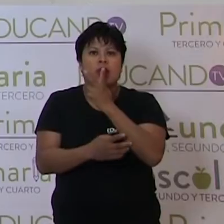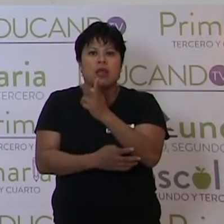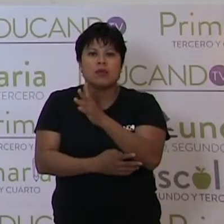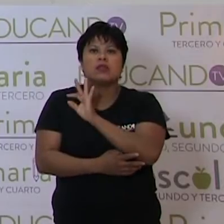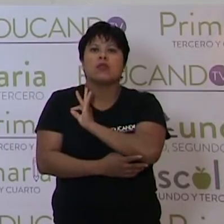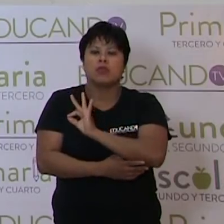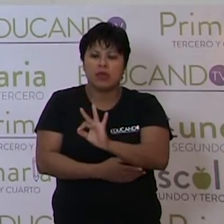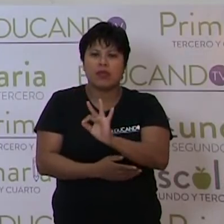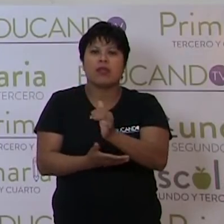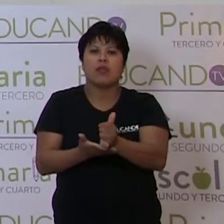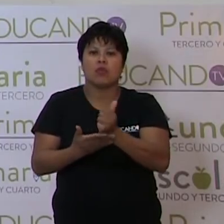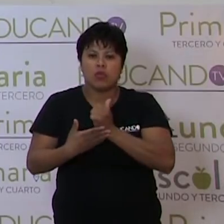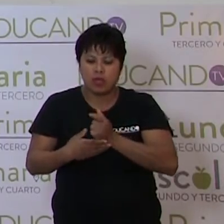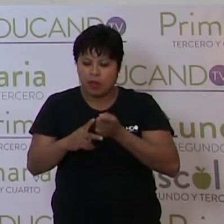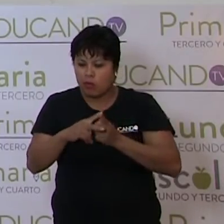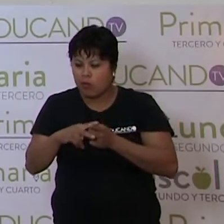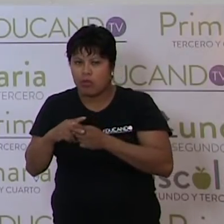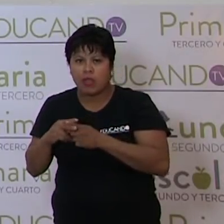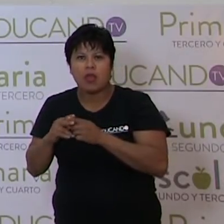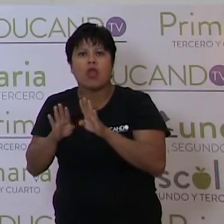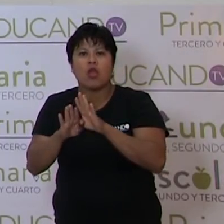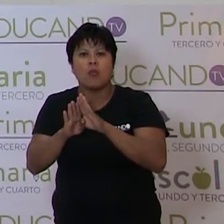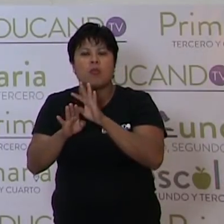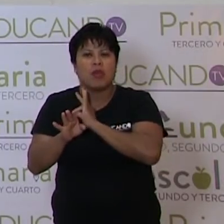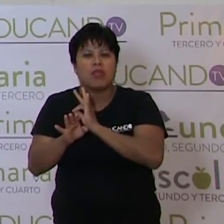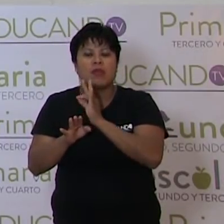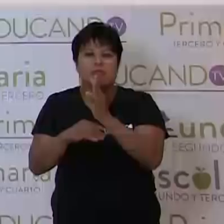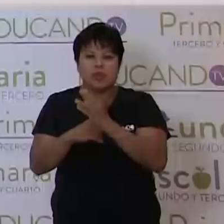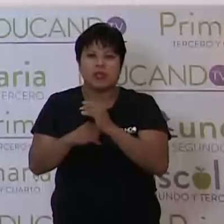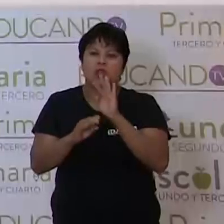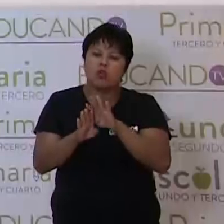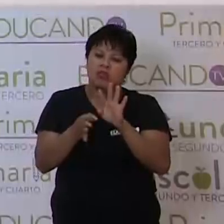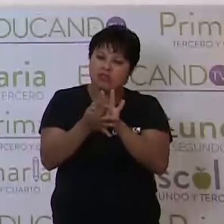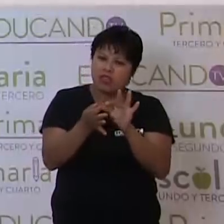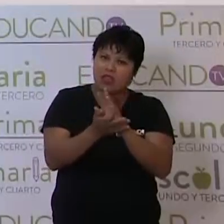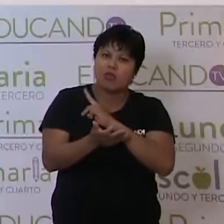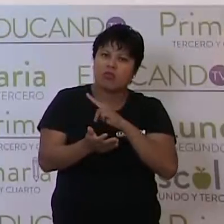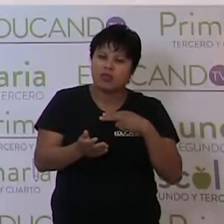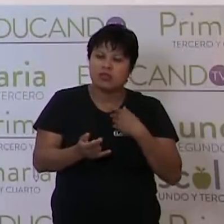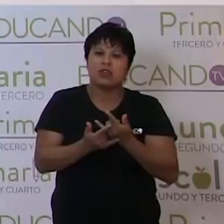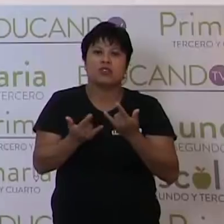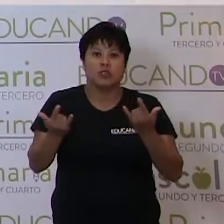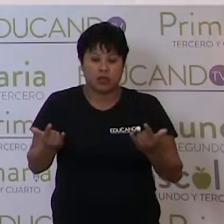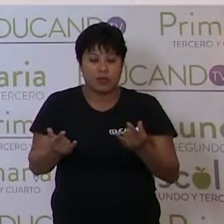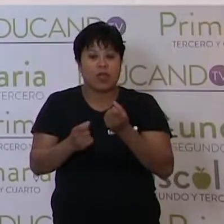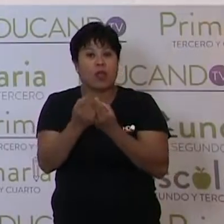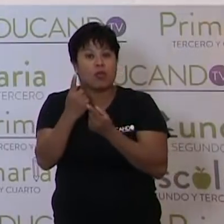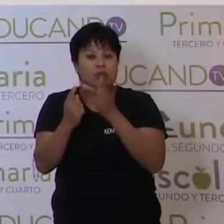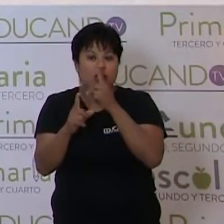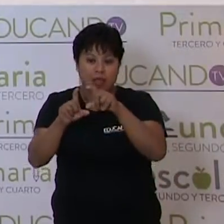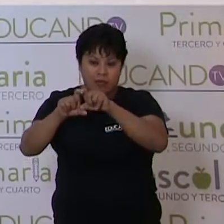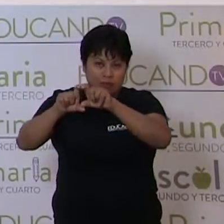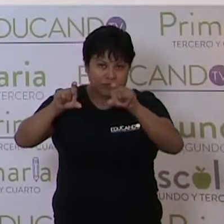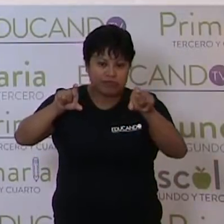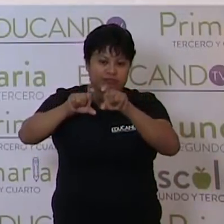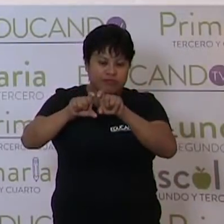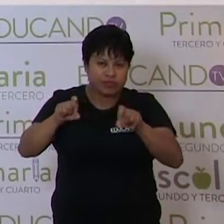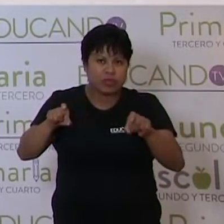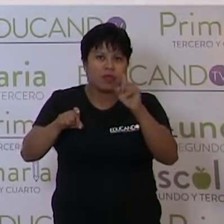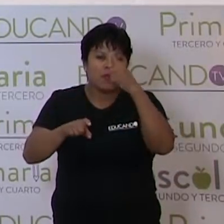nos van a permitir contar nuestra historia. También algunas frases que nos van a ayudar